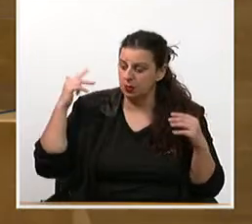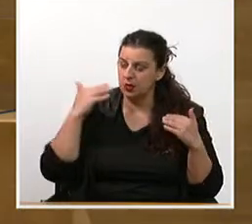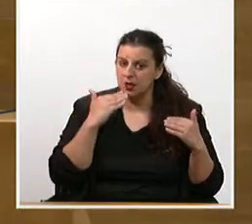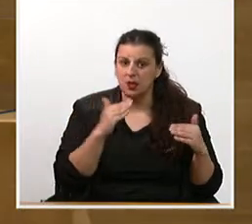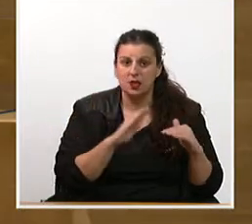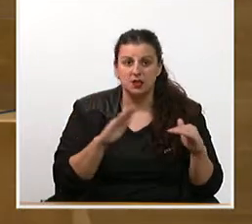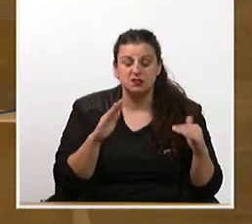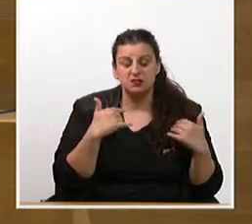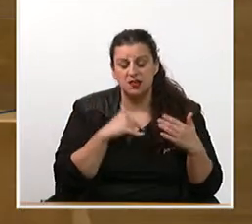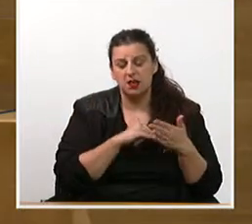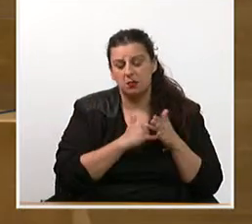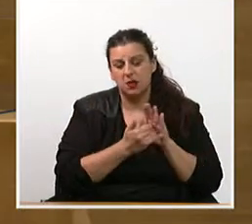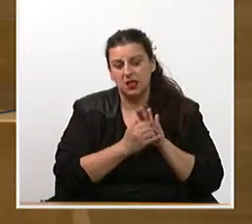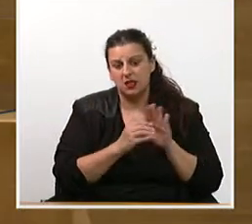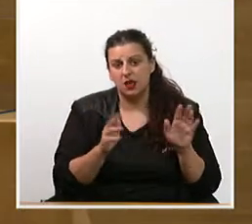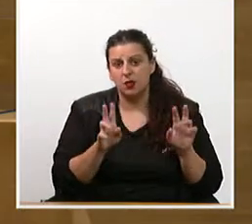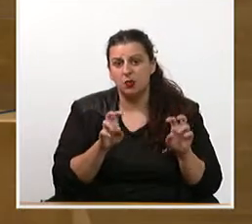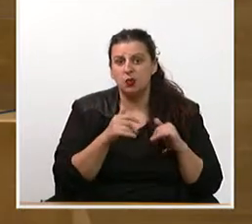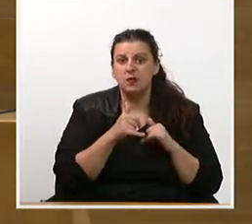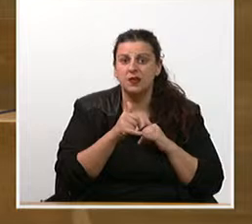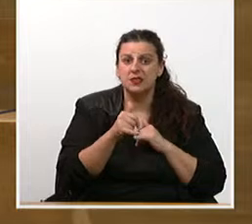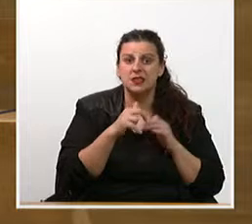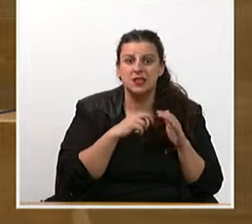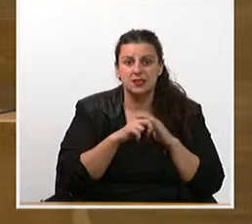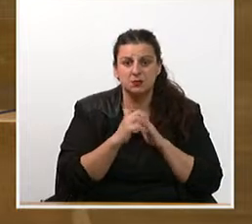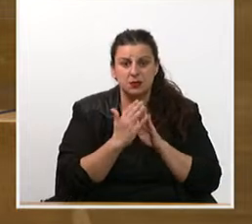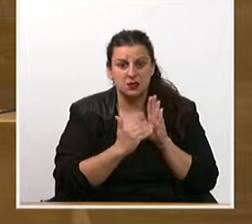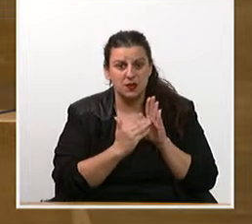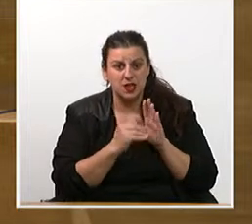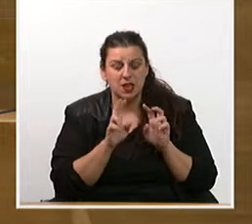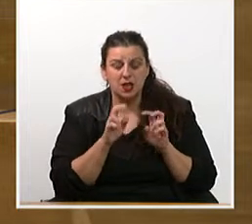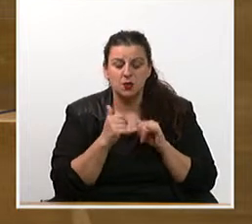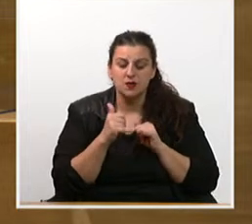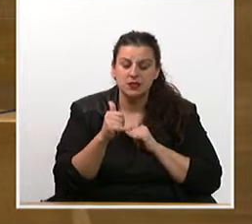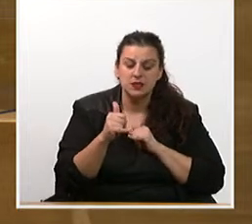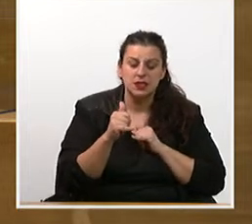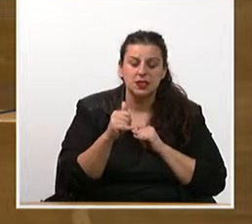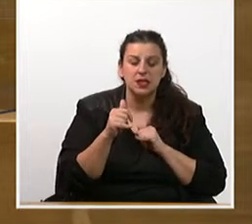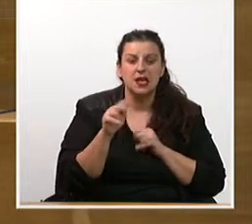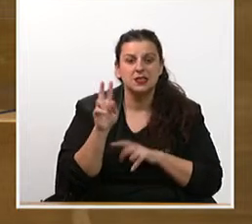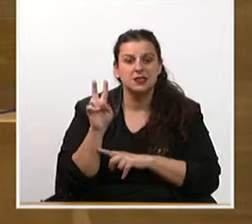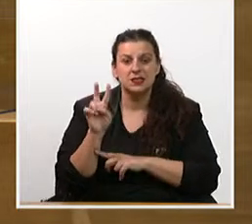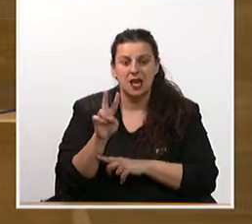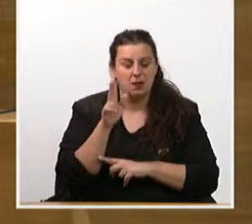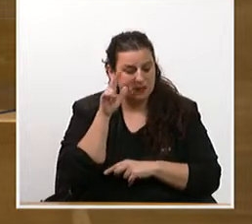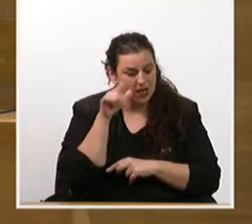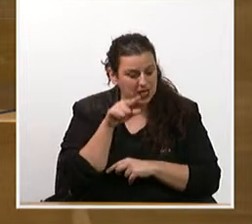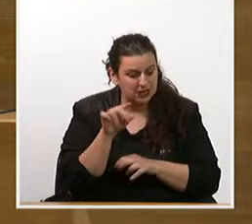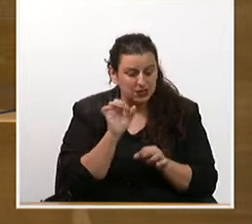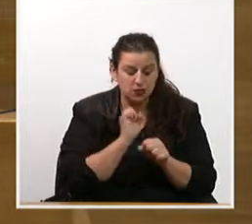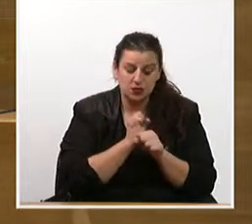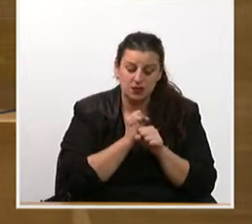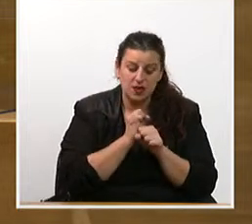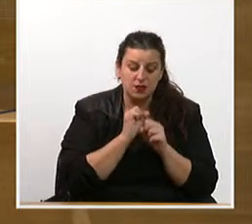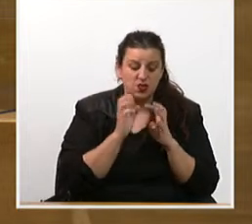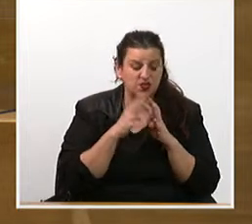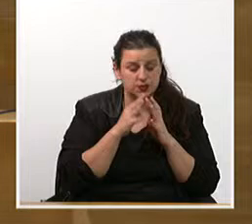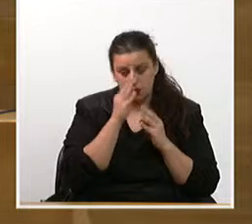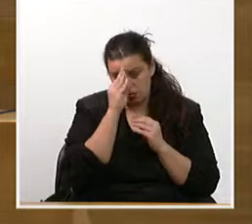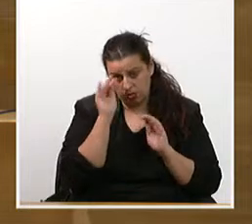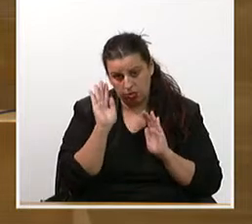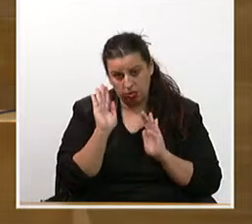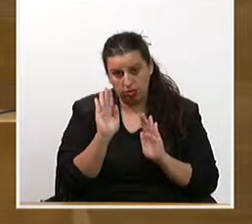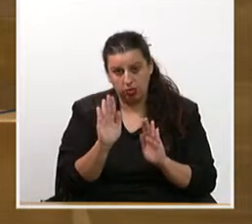hemos planteado con nuevas líneas en metro Valencia con nuevas líneas del tram o trabajando en infraestructuras olvidadas porque nosotros